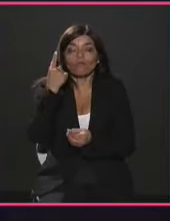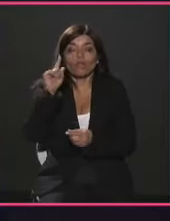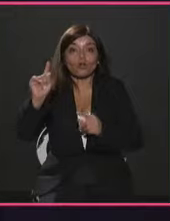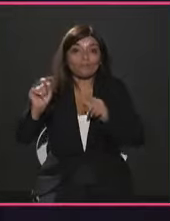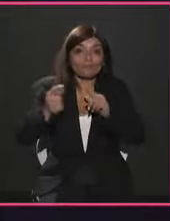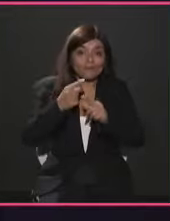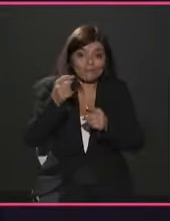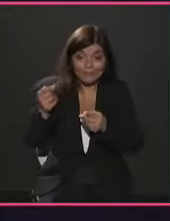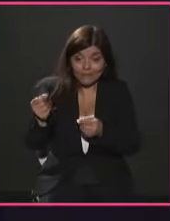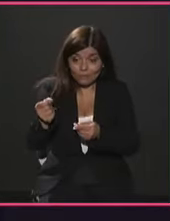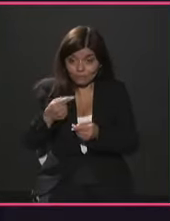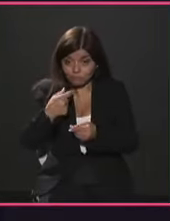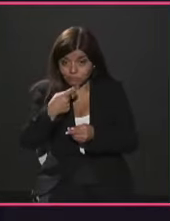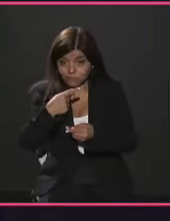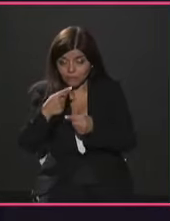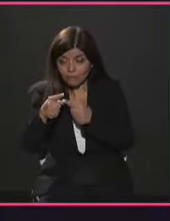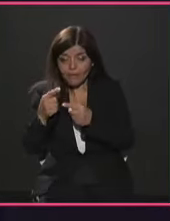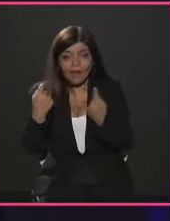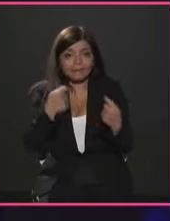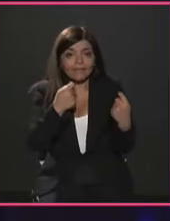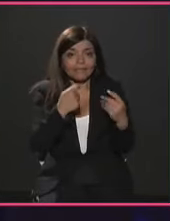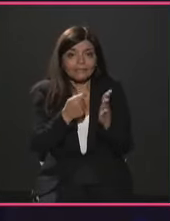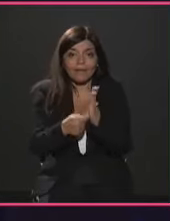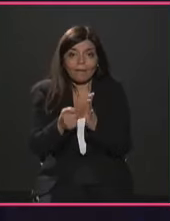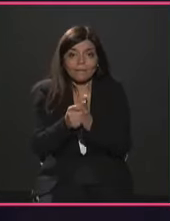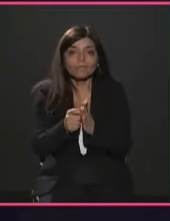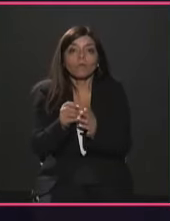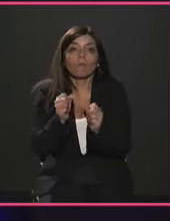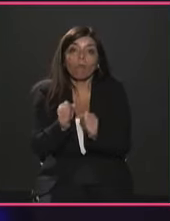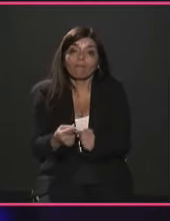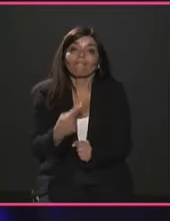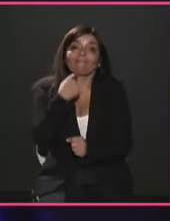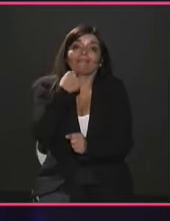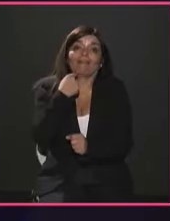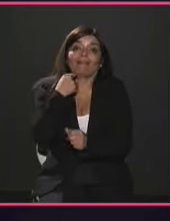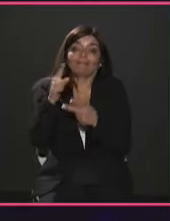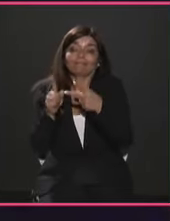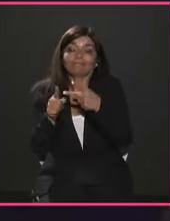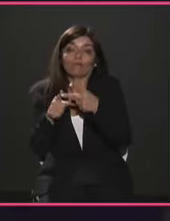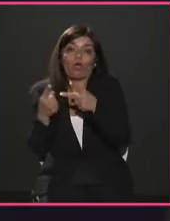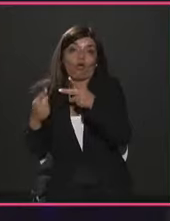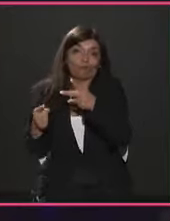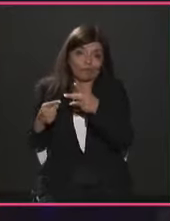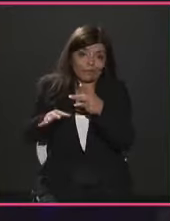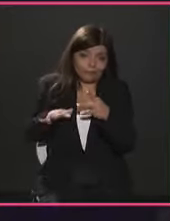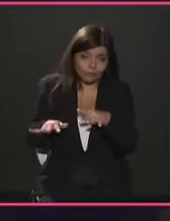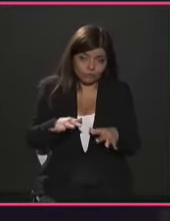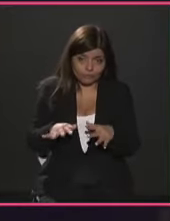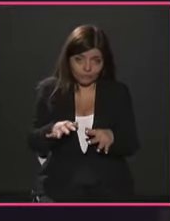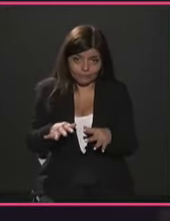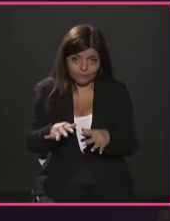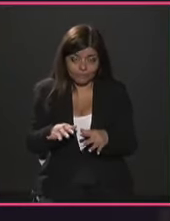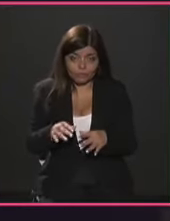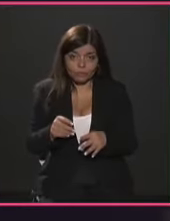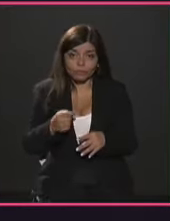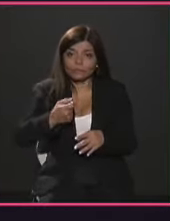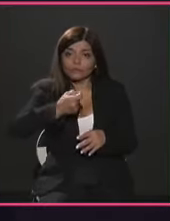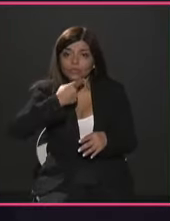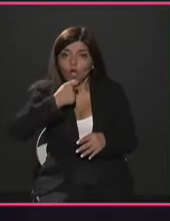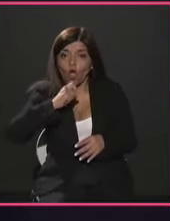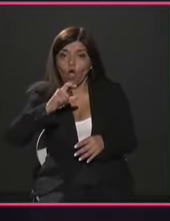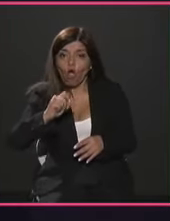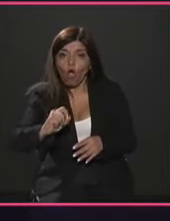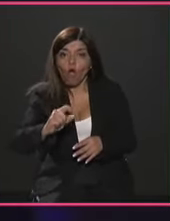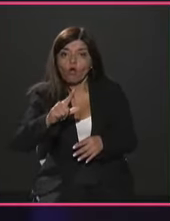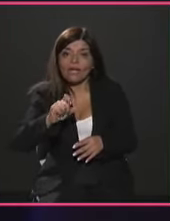identificados para tratar alguna condición También tienen efectos secundarios Y eso es efectivamente lo que vemos acá cuando aplicamos oleandrina a